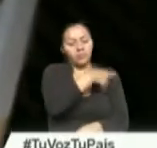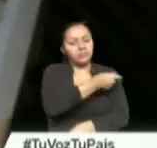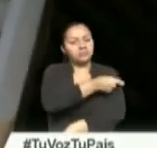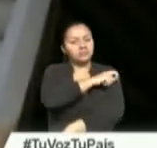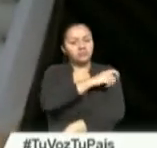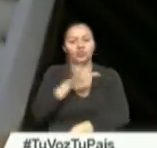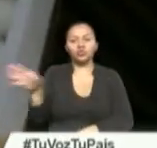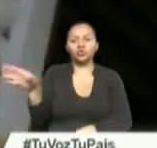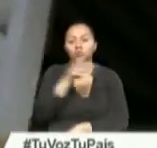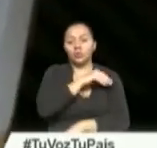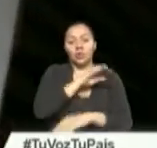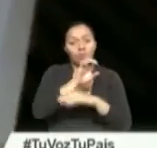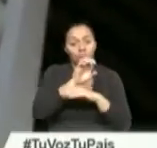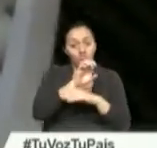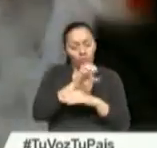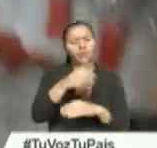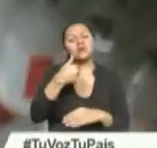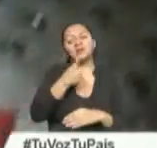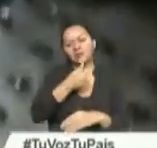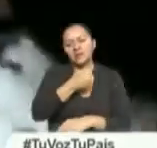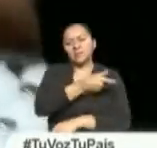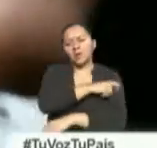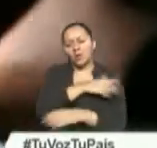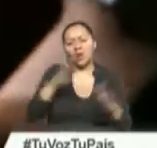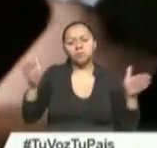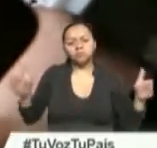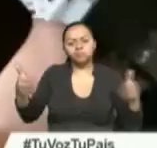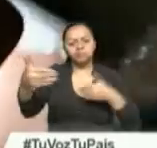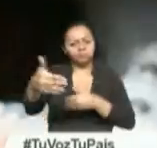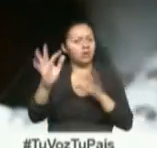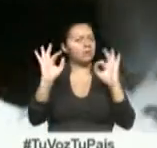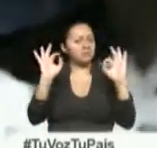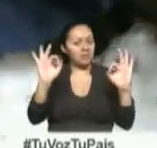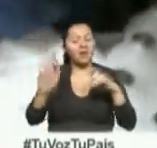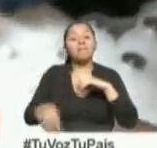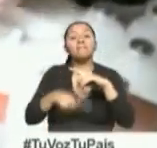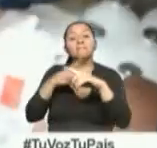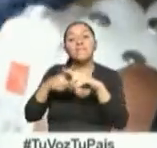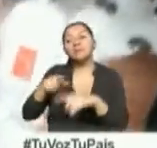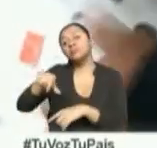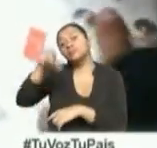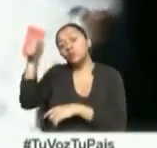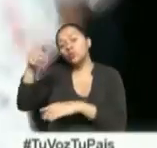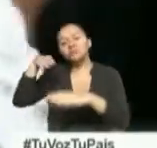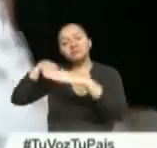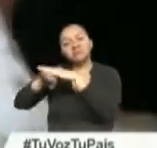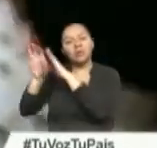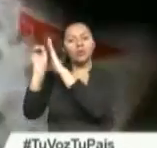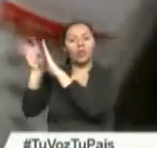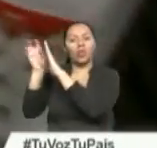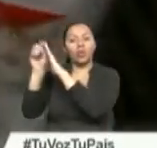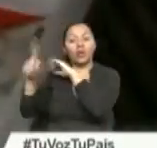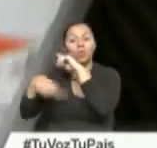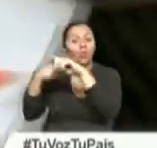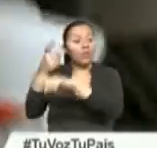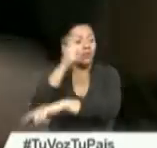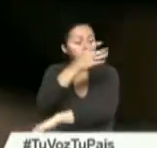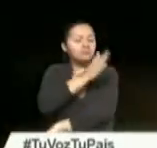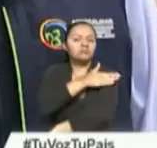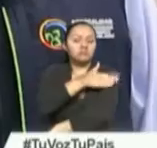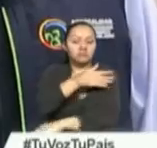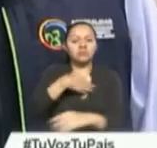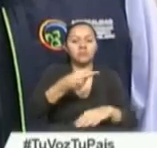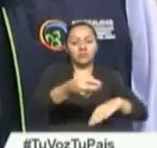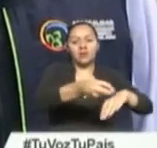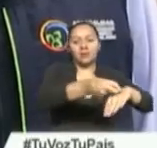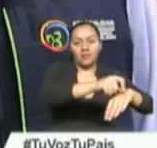país y se tienen las dosis suficientes tanto para la vacunación en la presente fase como la reserva estratégica que Agrocalidad mantiene